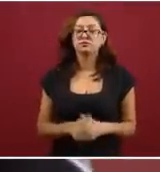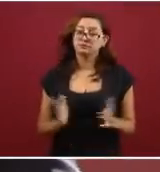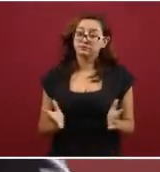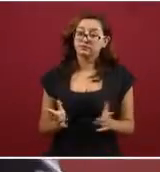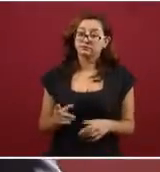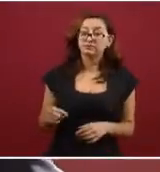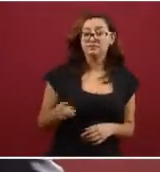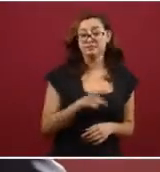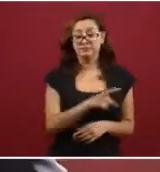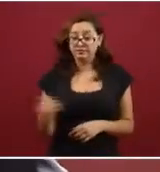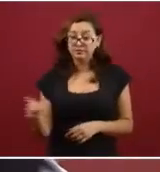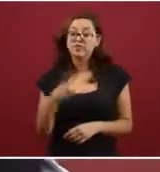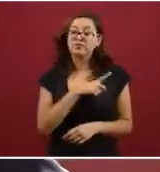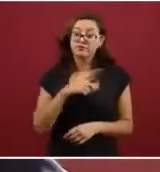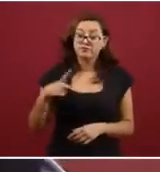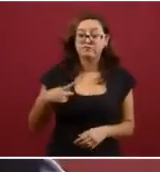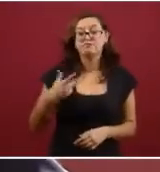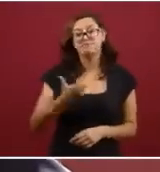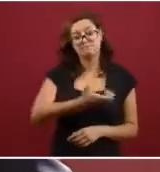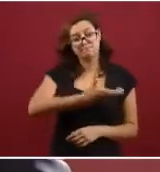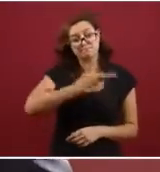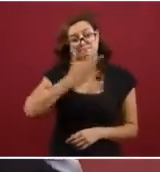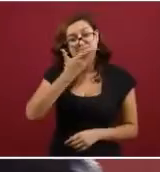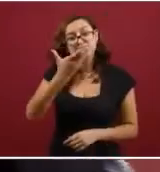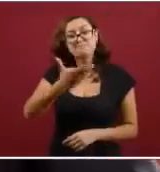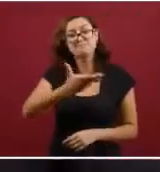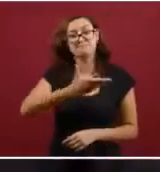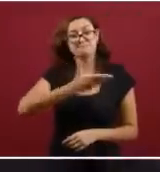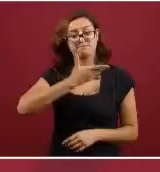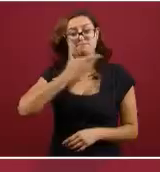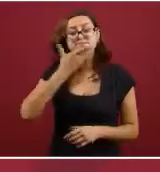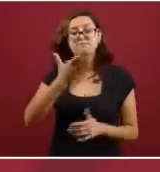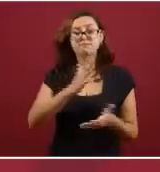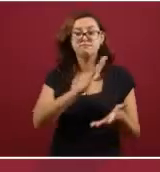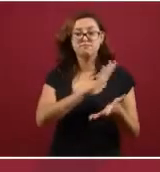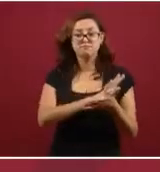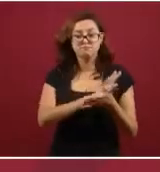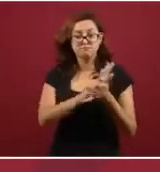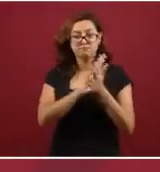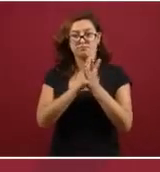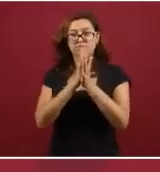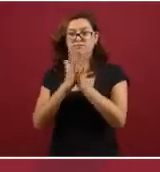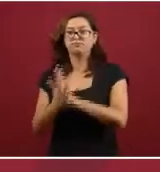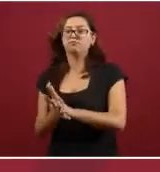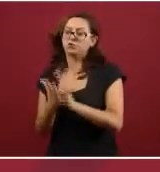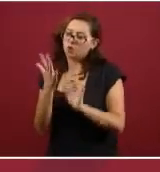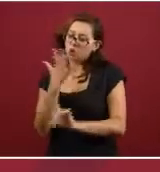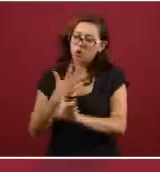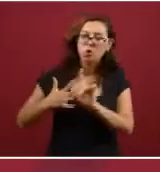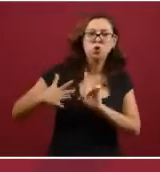acostumbrarnos y entender el contexto, las circunstancias